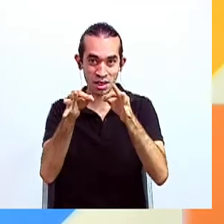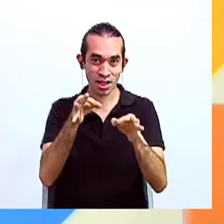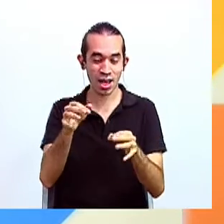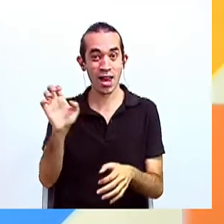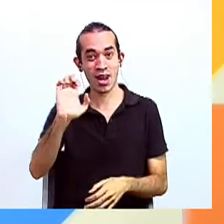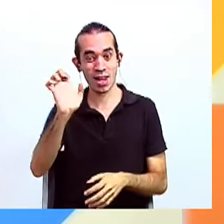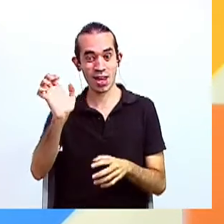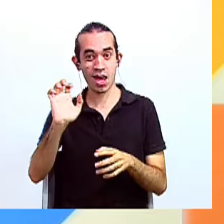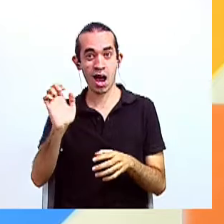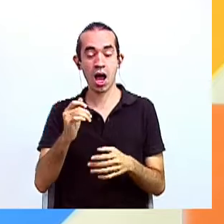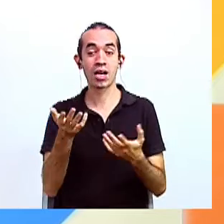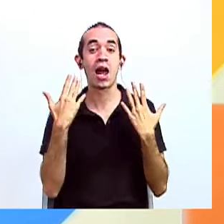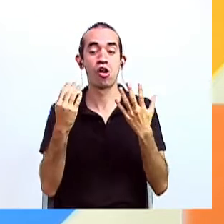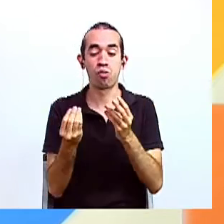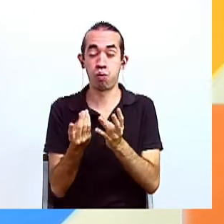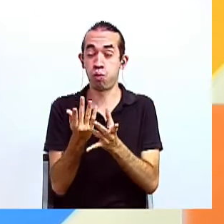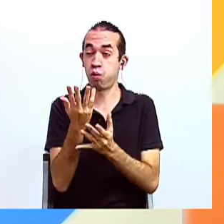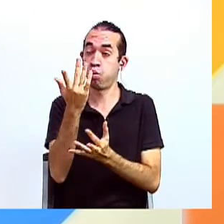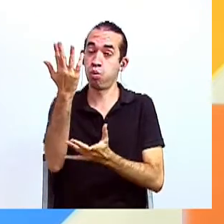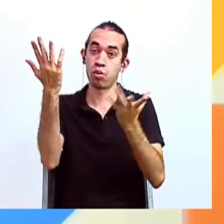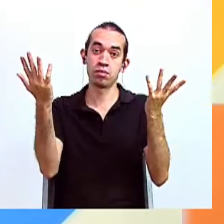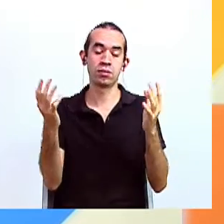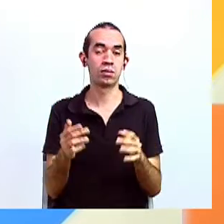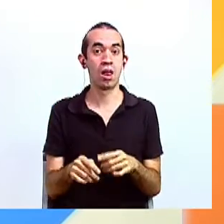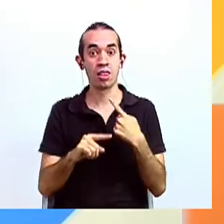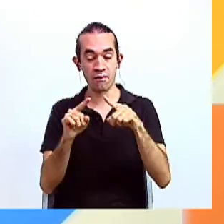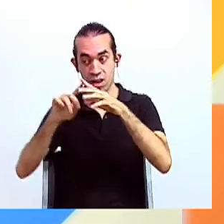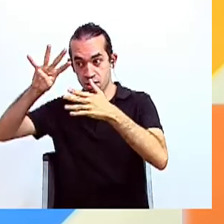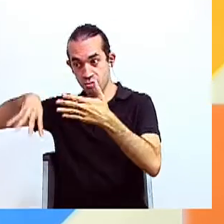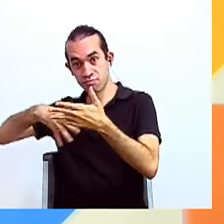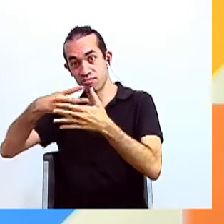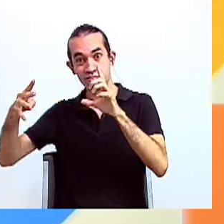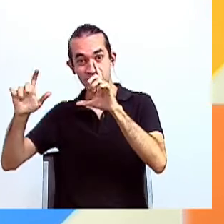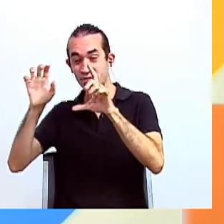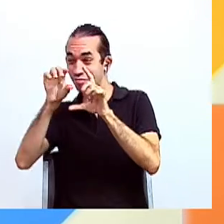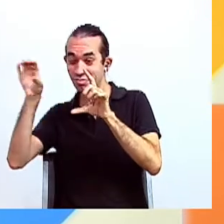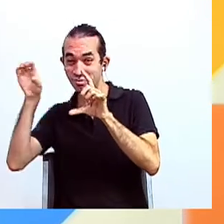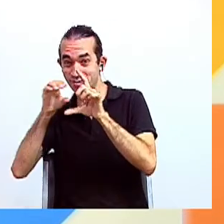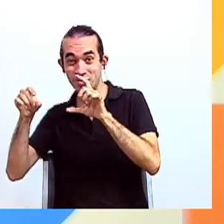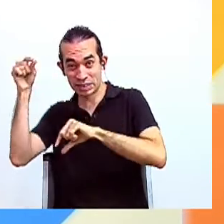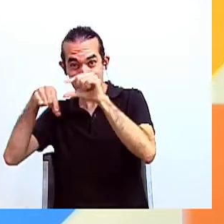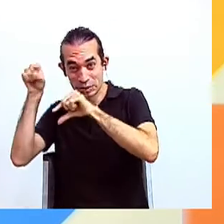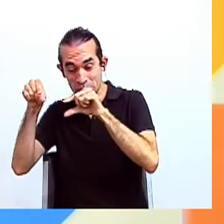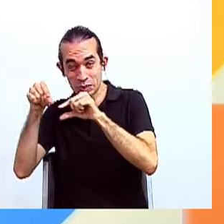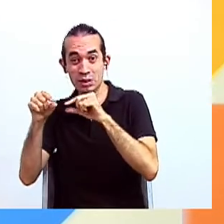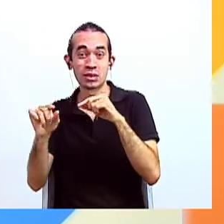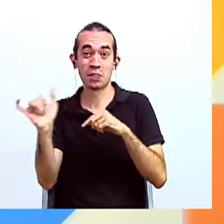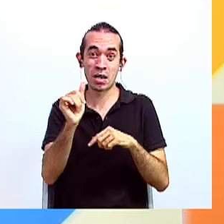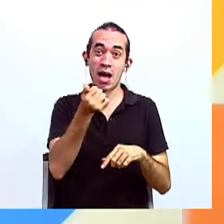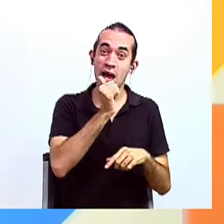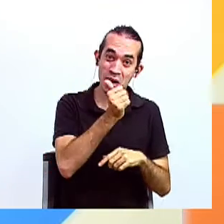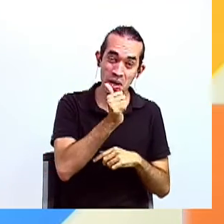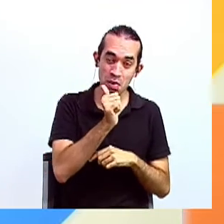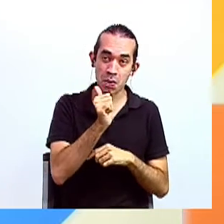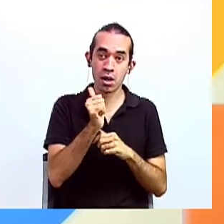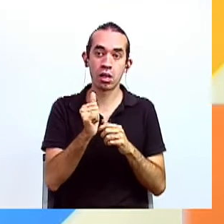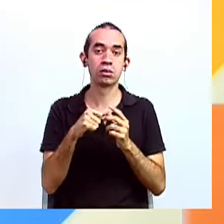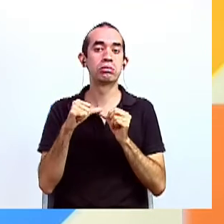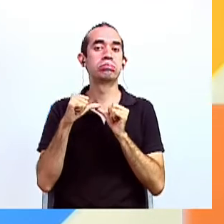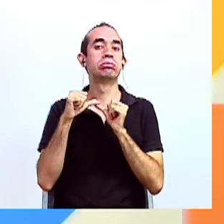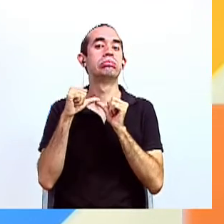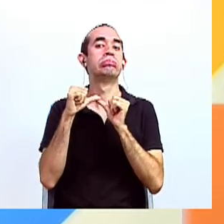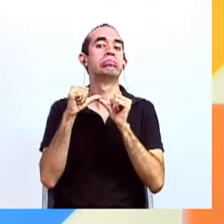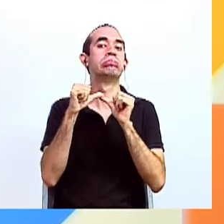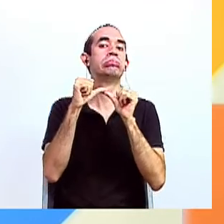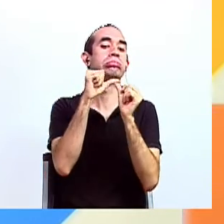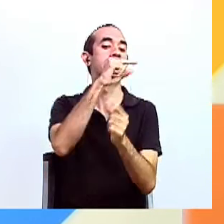calor, pero los elementos y el agua, en este caso que veremos en esta primera parte del programa, fluye, no se desprende en